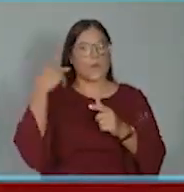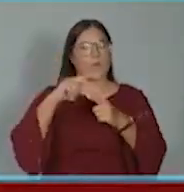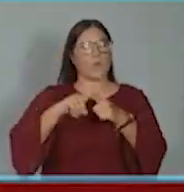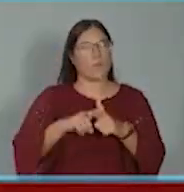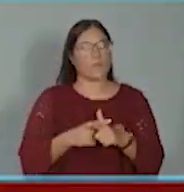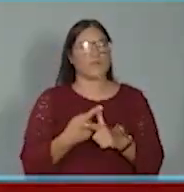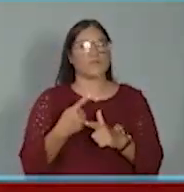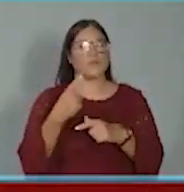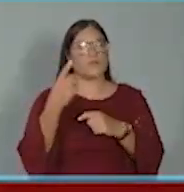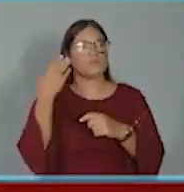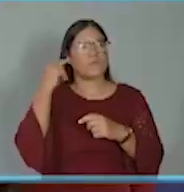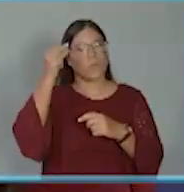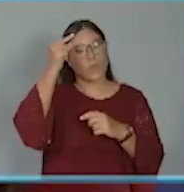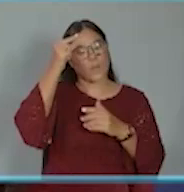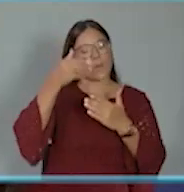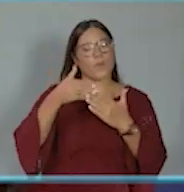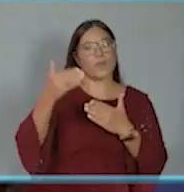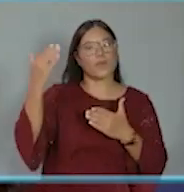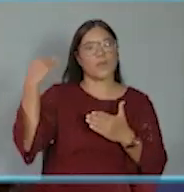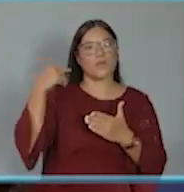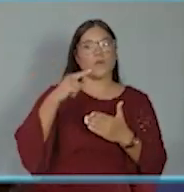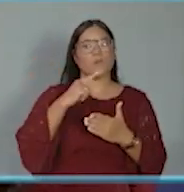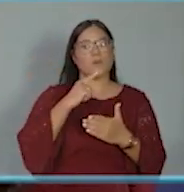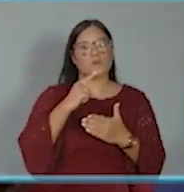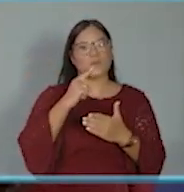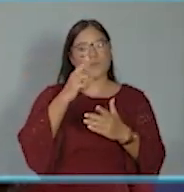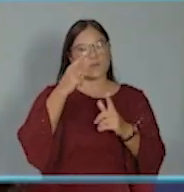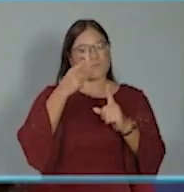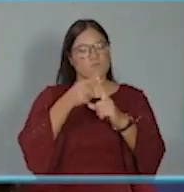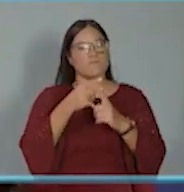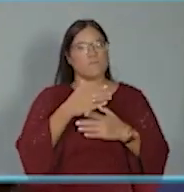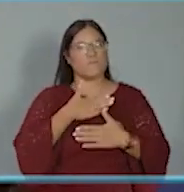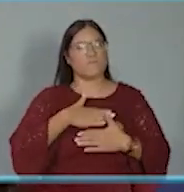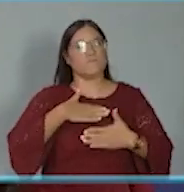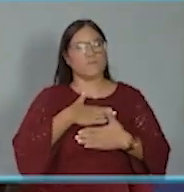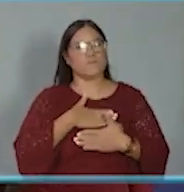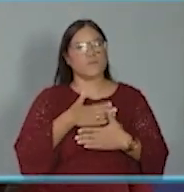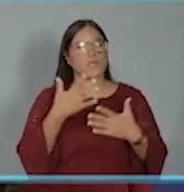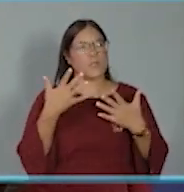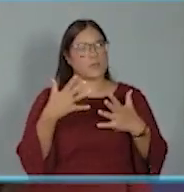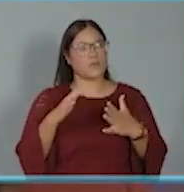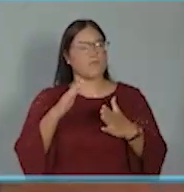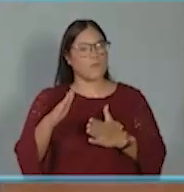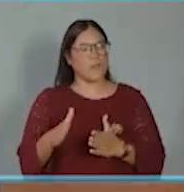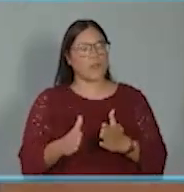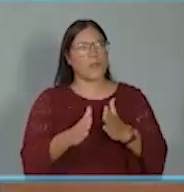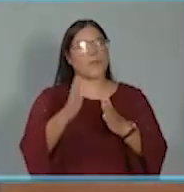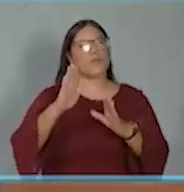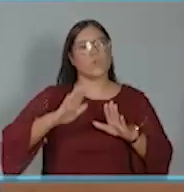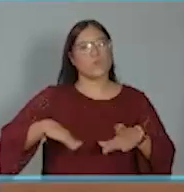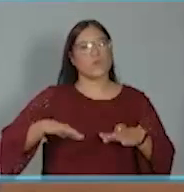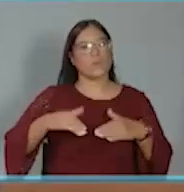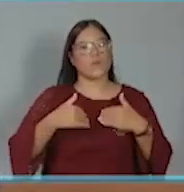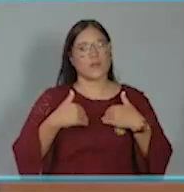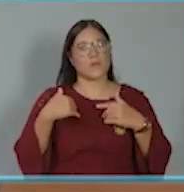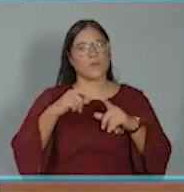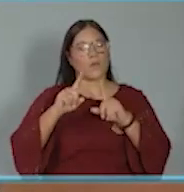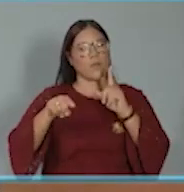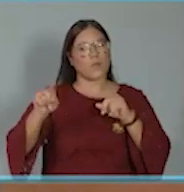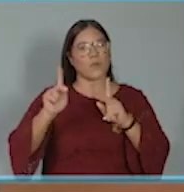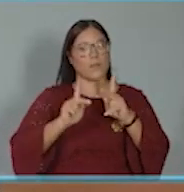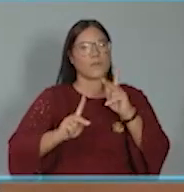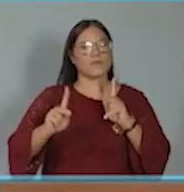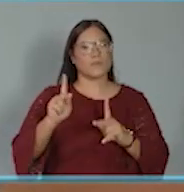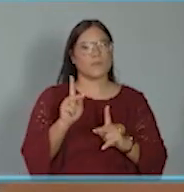anterior Yo creo que es un tema loable y que nosotros Hemos salido a camino todavía tenemos algunas personas